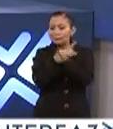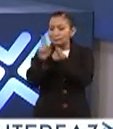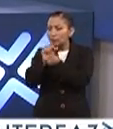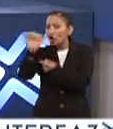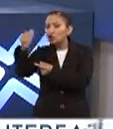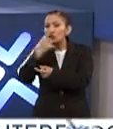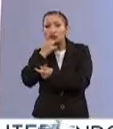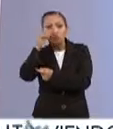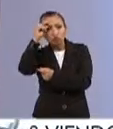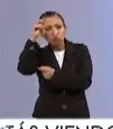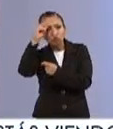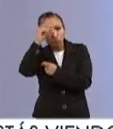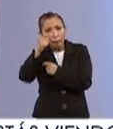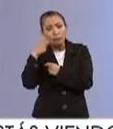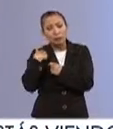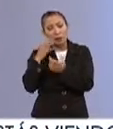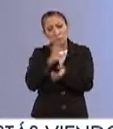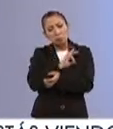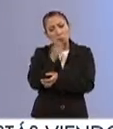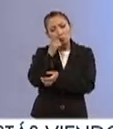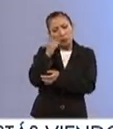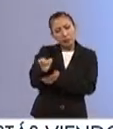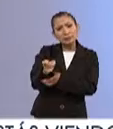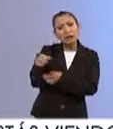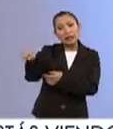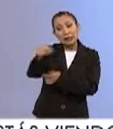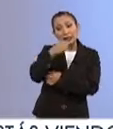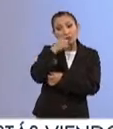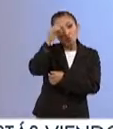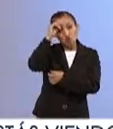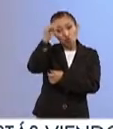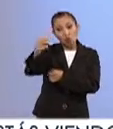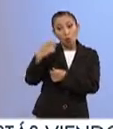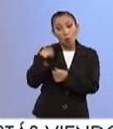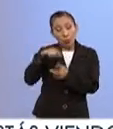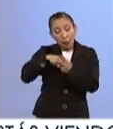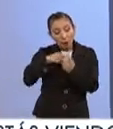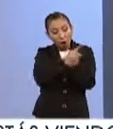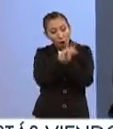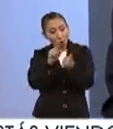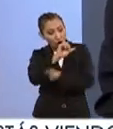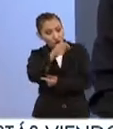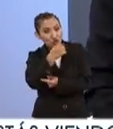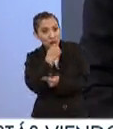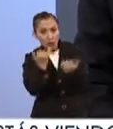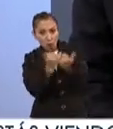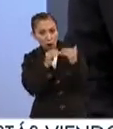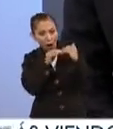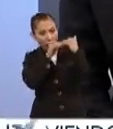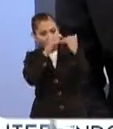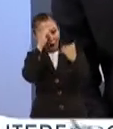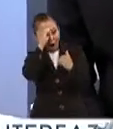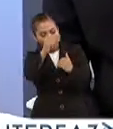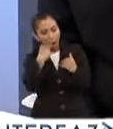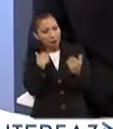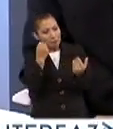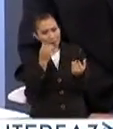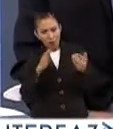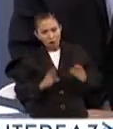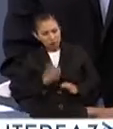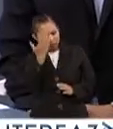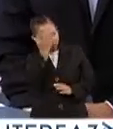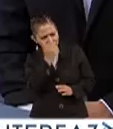con otros niños sobredotados. Y lo que puedo decir es de que estos niños sobredotados, cuando conviven con otros niños iguales a ellos y con sus